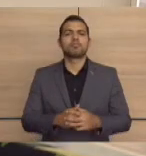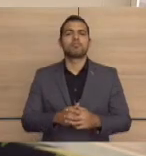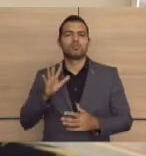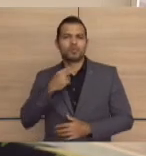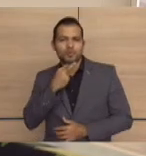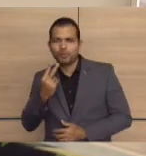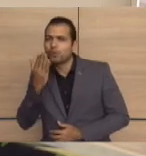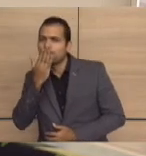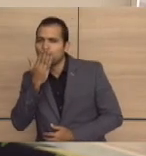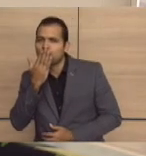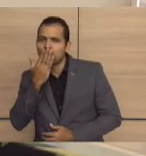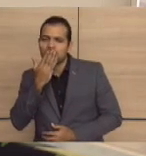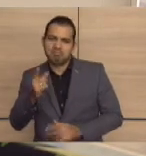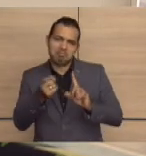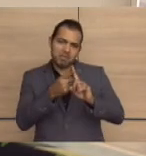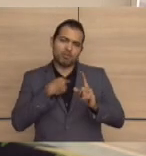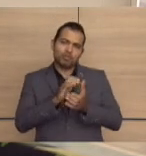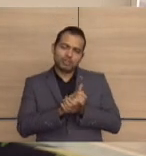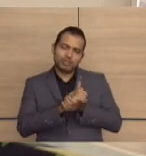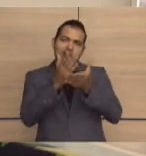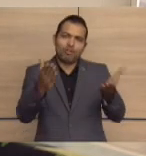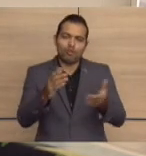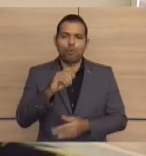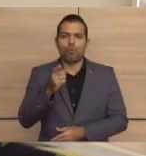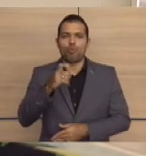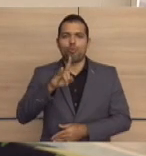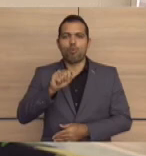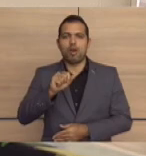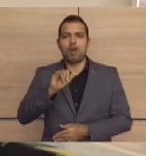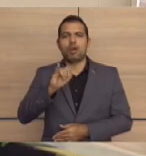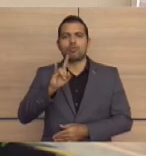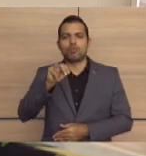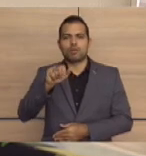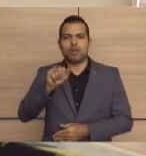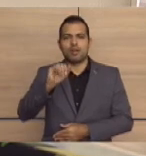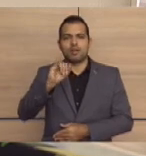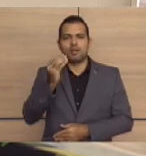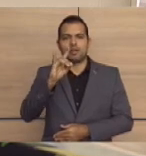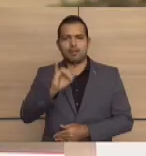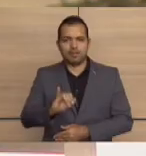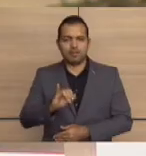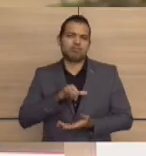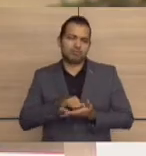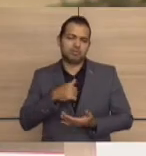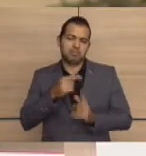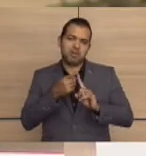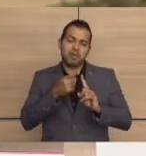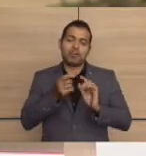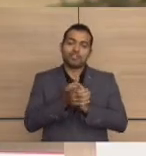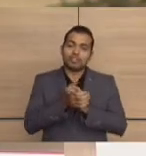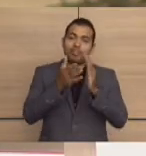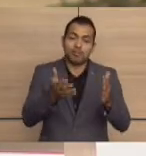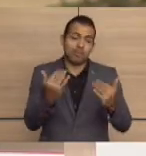saludo con mi lengua materna, el guayunaiki. Estoy muy contenta de poder compartir mi proceso de formación con todos